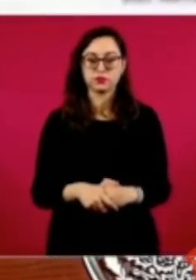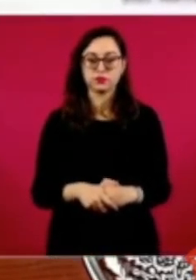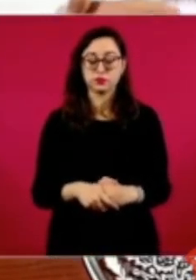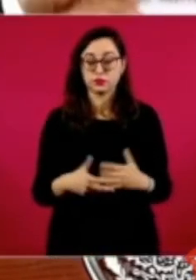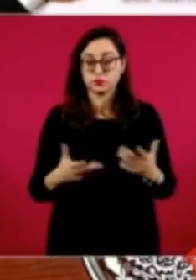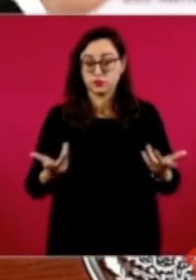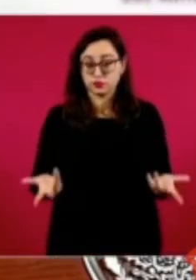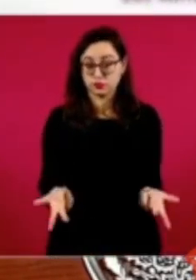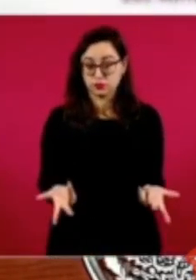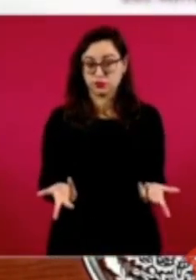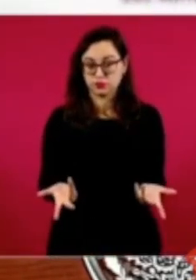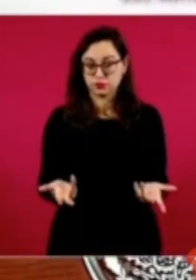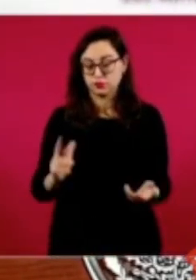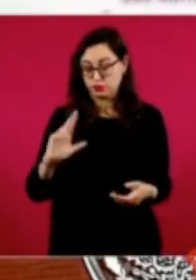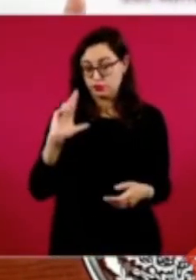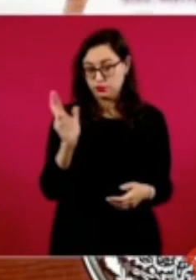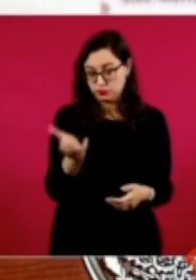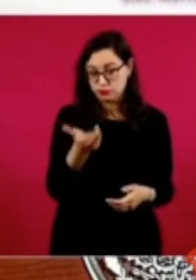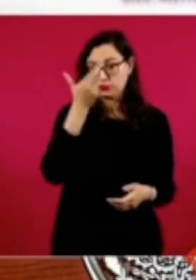al consejo anterior,